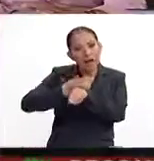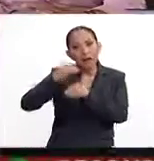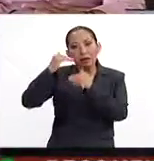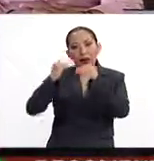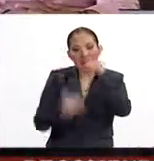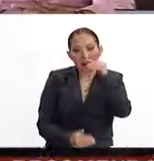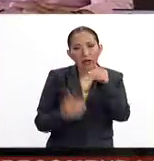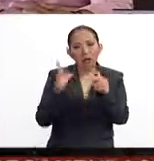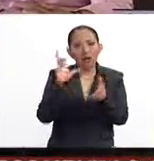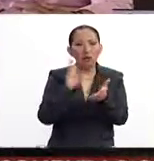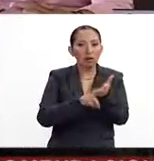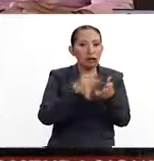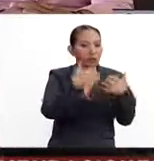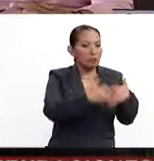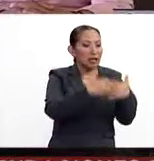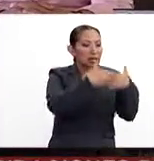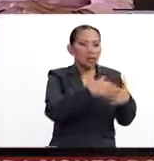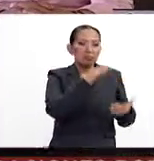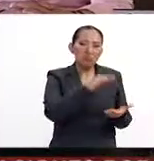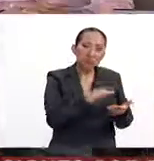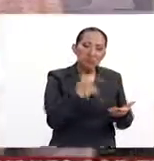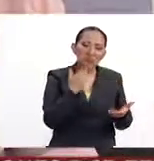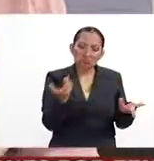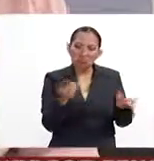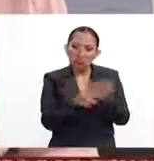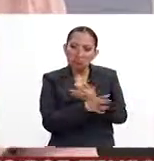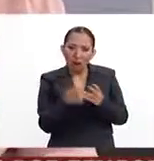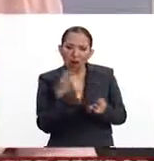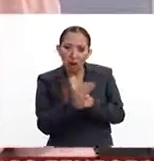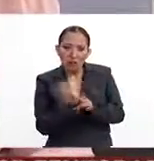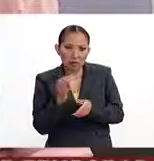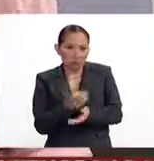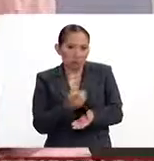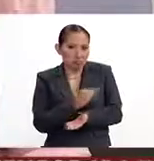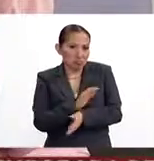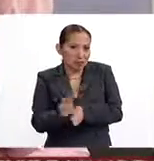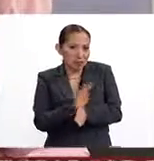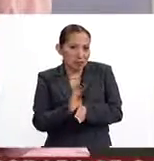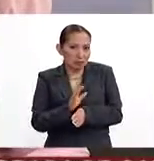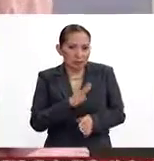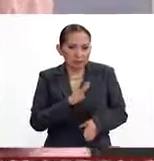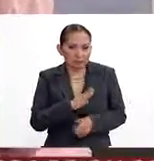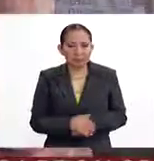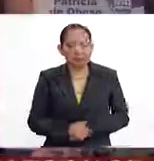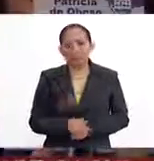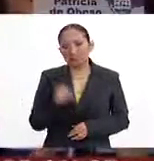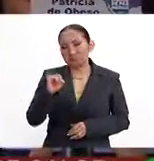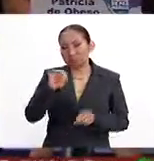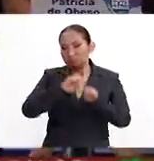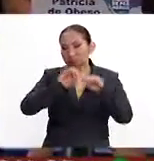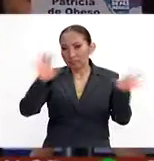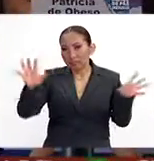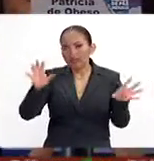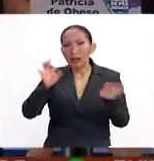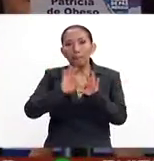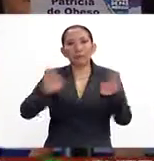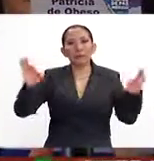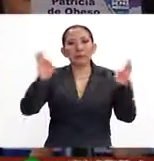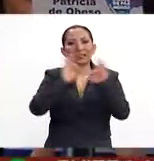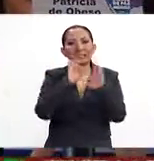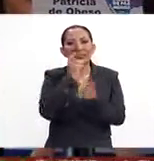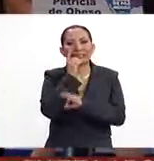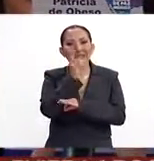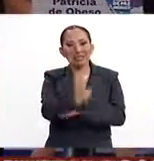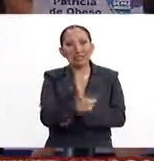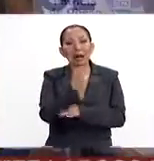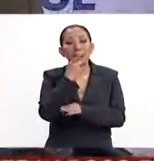disminuyó el costo de abrir una empresa. Son elementos que por supuesto nos favorecen. Sí, claro, pues creo que es importante mencionar